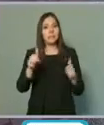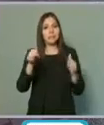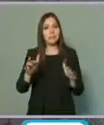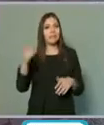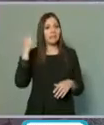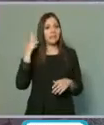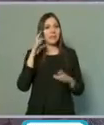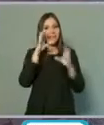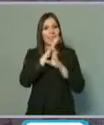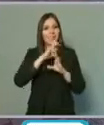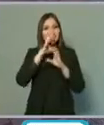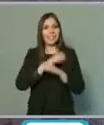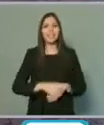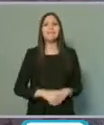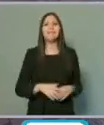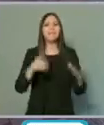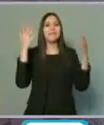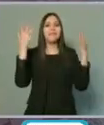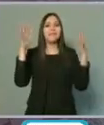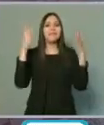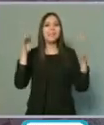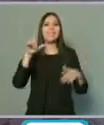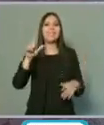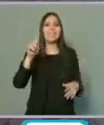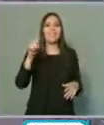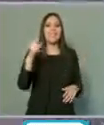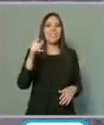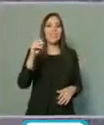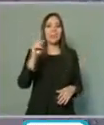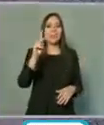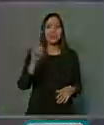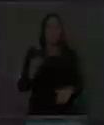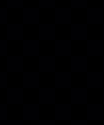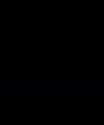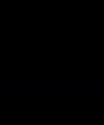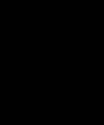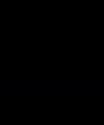con tu voz. Pero por supuesto. El aplauso es para Leti López, que continúa, señora.